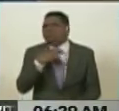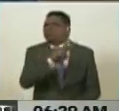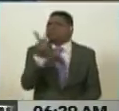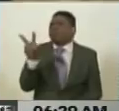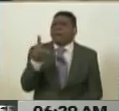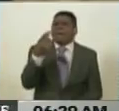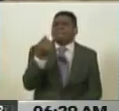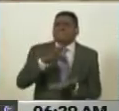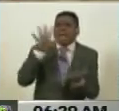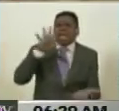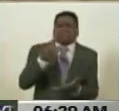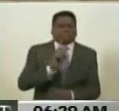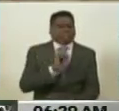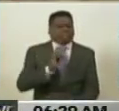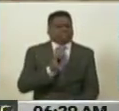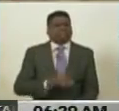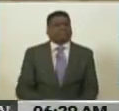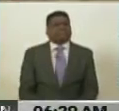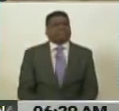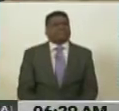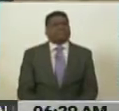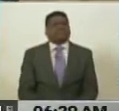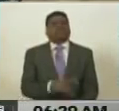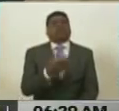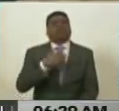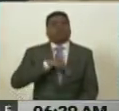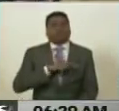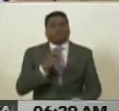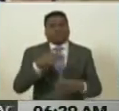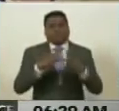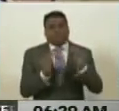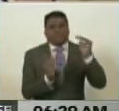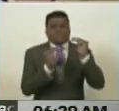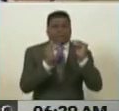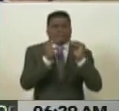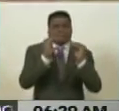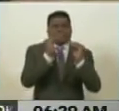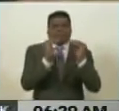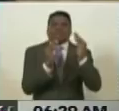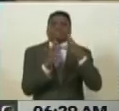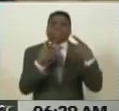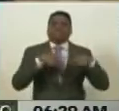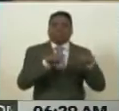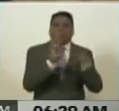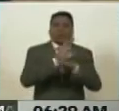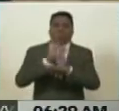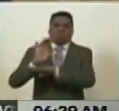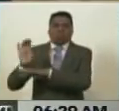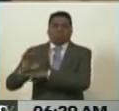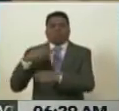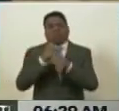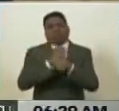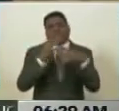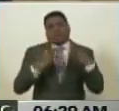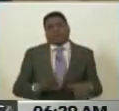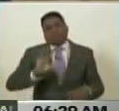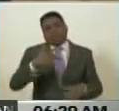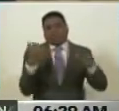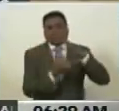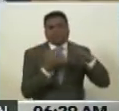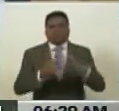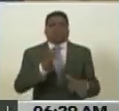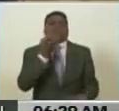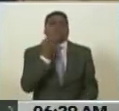los precios." Bueno, nosotros tenemos que seguir en forma paralela. El presidente Maduro, por un lado, apoyando y protegiendo a los trabajadores y por otro lado las demás instituciones como el